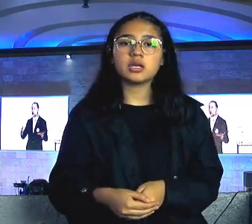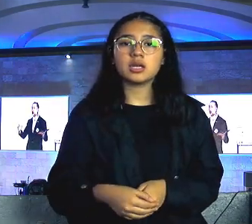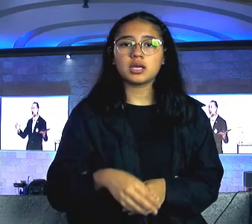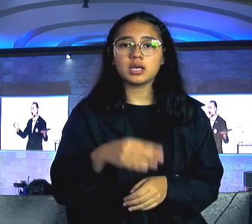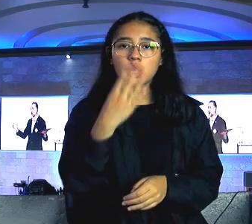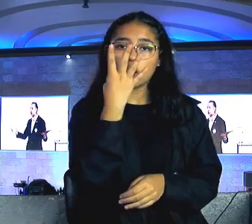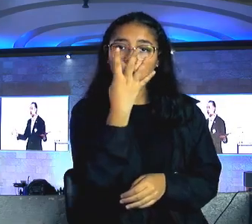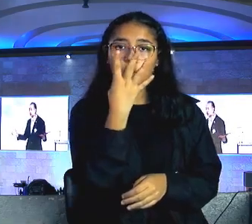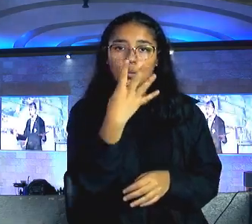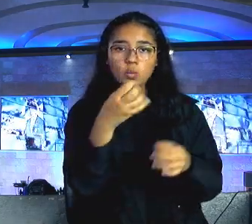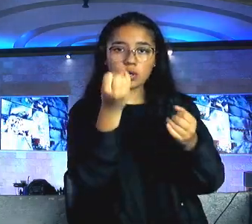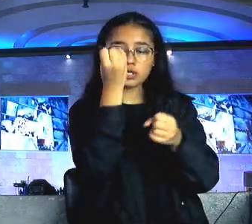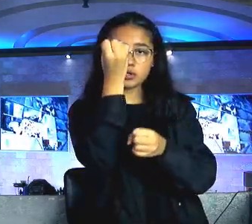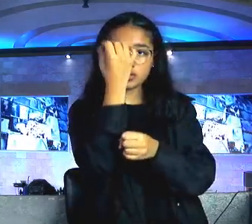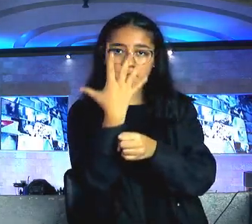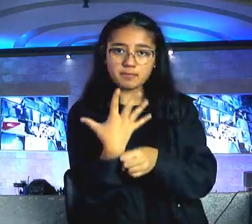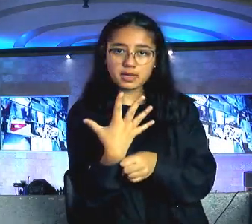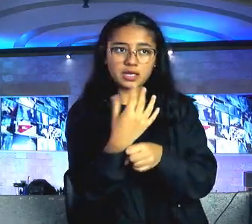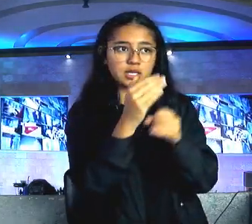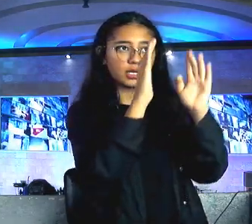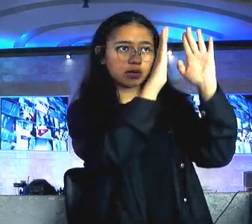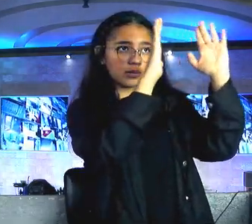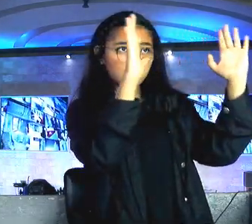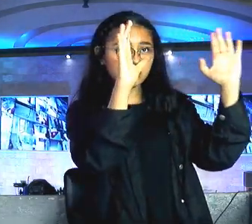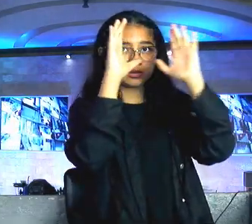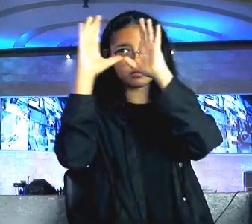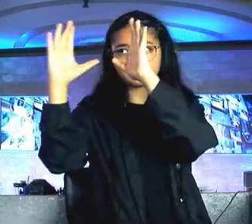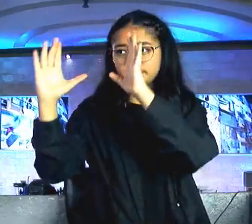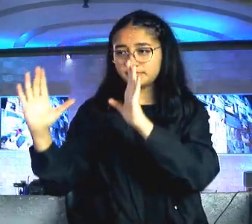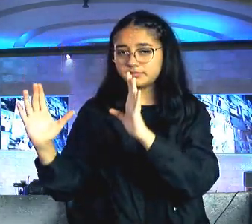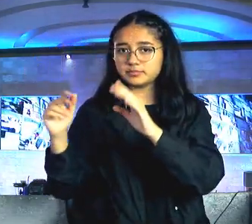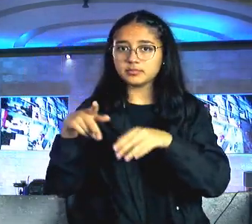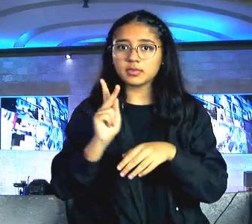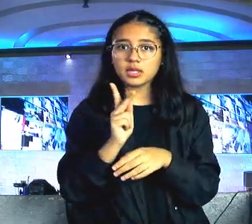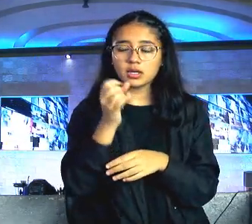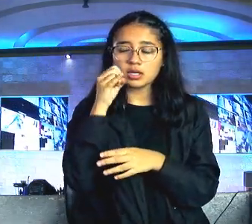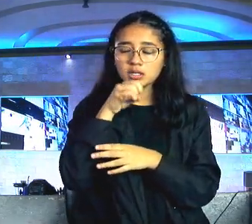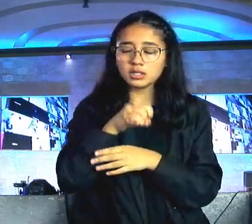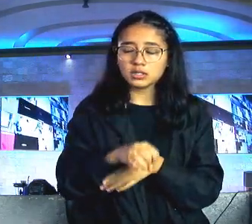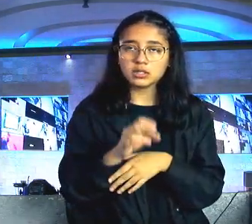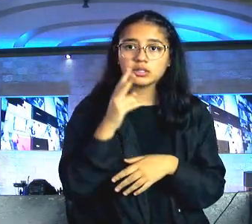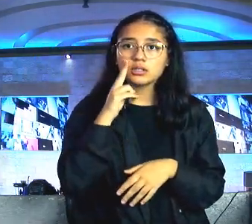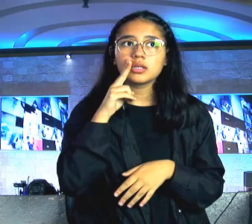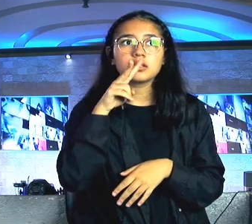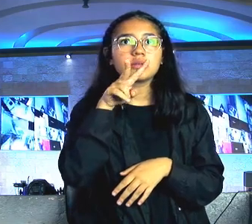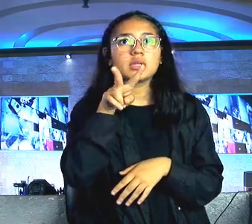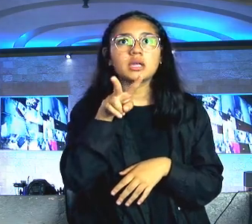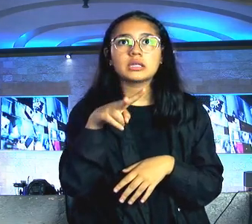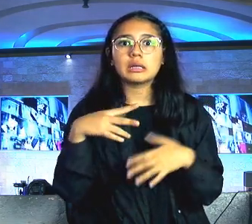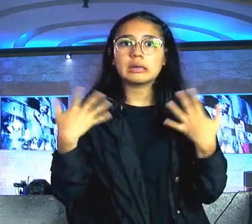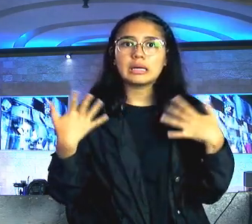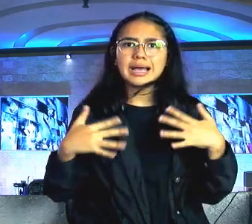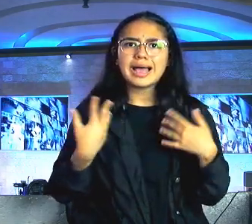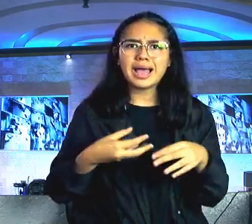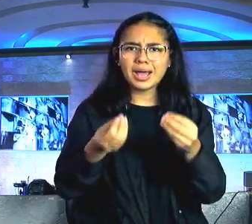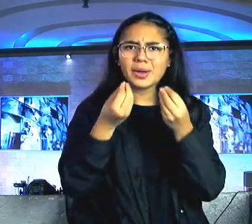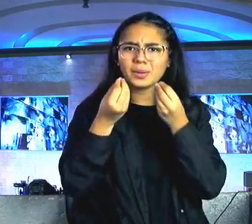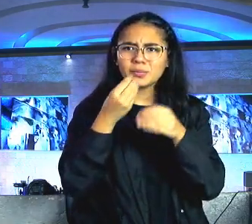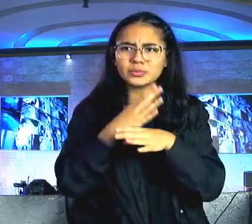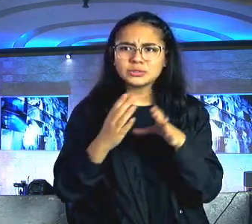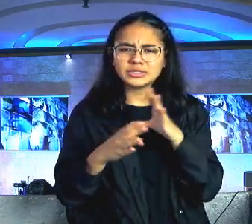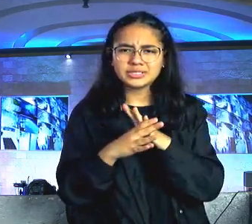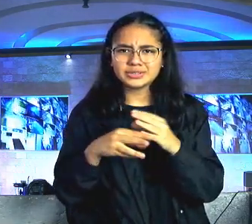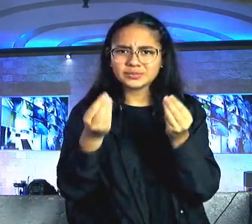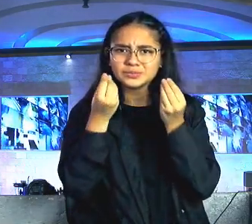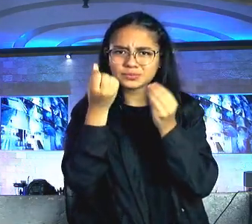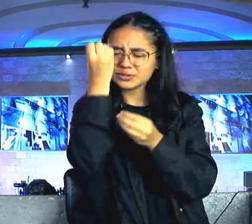lo que está pasando en 800 cámaras. Pero cuando tú entras a eso, imagínate lo que estás viendo ahí en la pantalla, montones de monitores con un montón